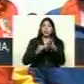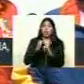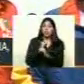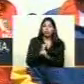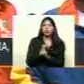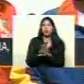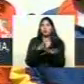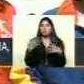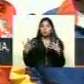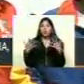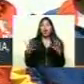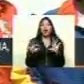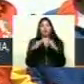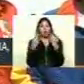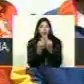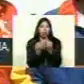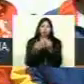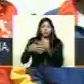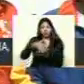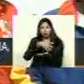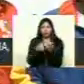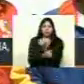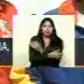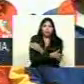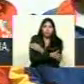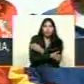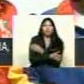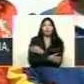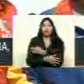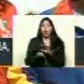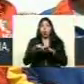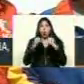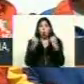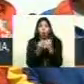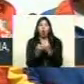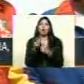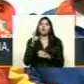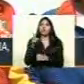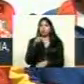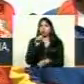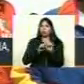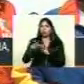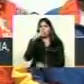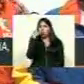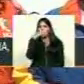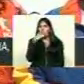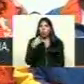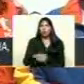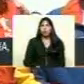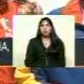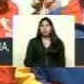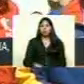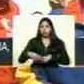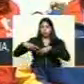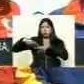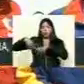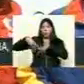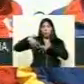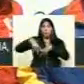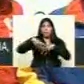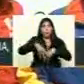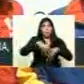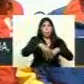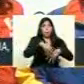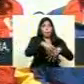en Familia, la Organización Nacional Antidrogas organizó una caminata que se desplegó desde el Cerro San